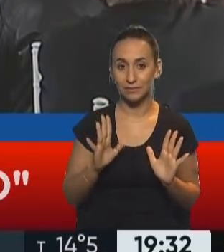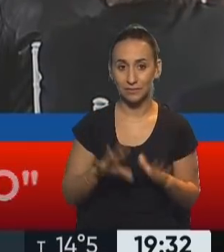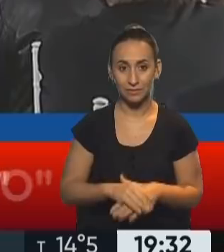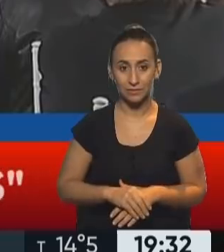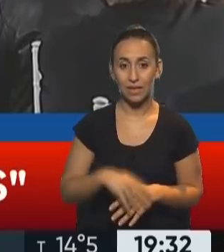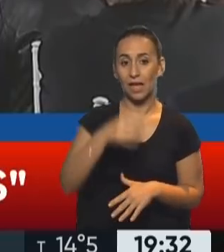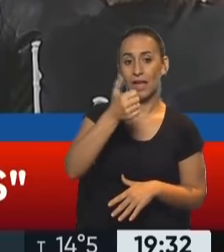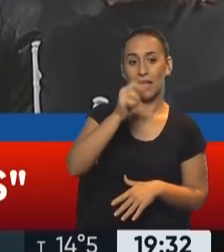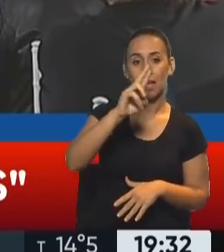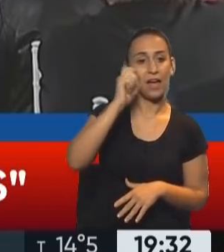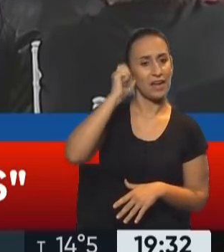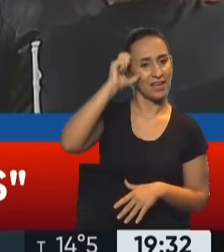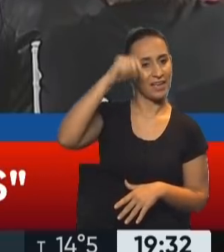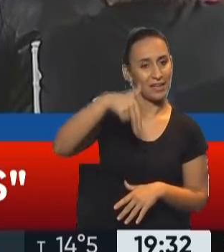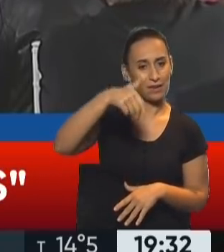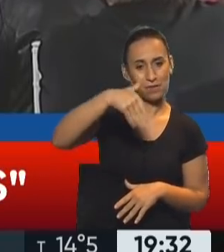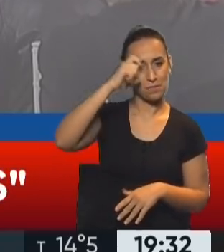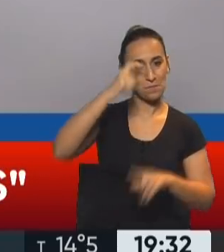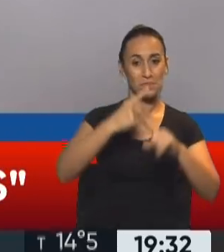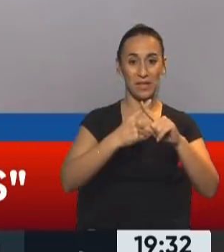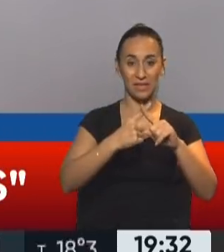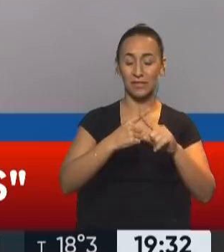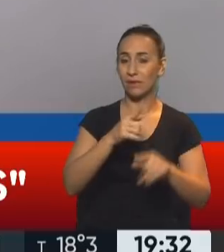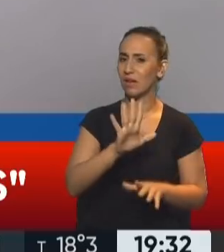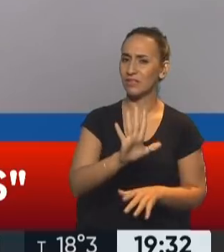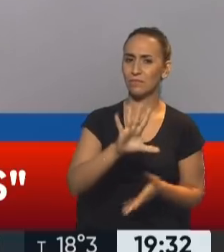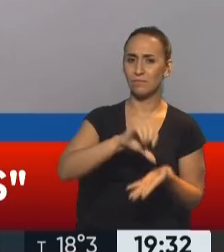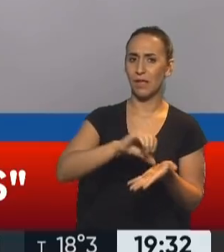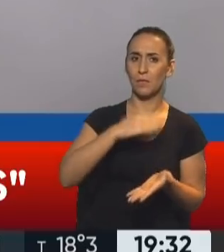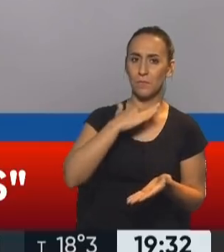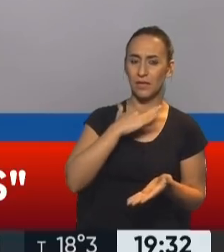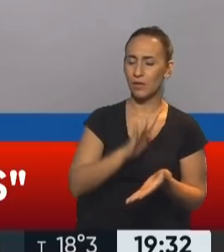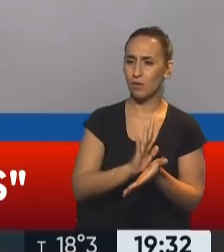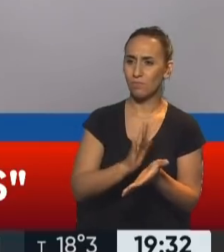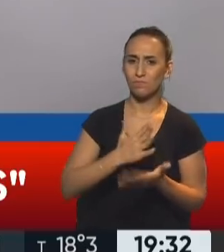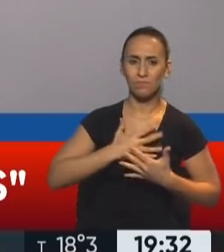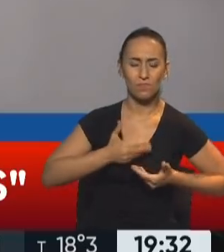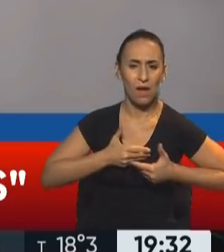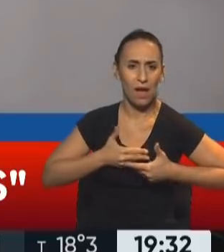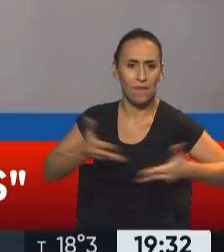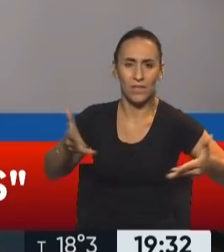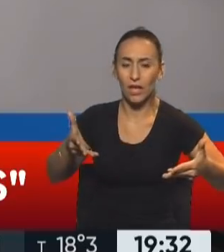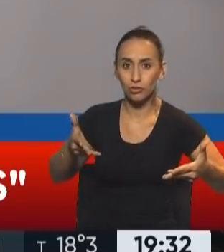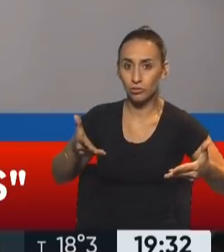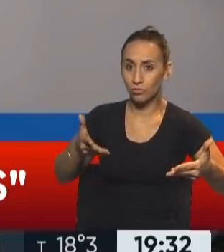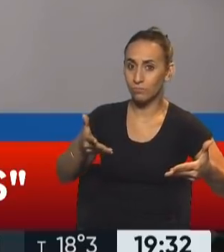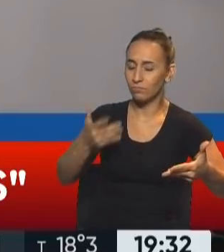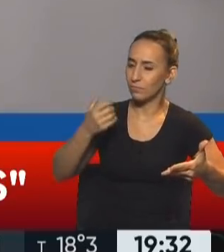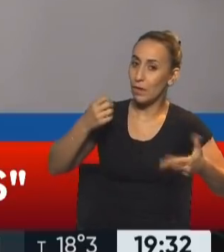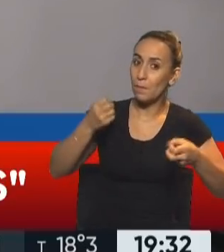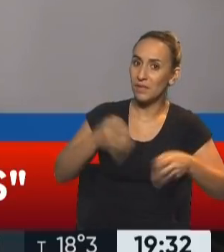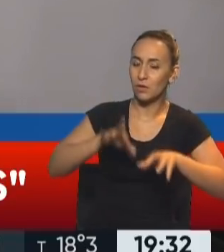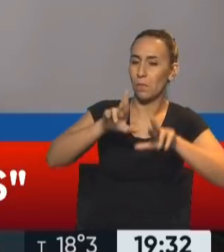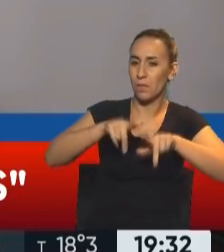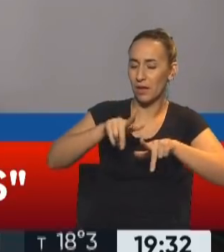Con ese enorme amor y con esa enorme grandeza de México, México se puso en marcha para rescatarlo a Evo.